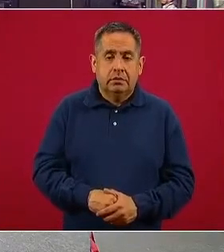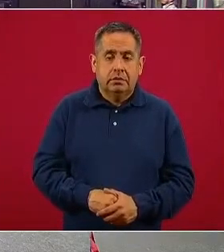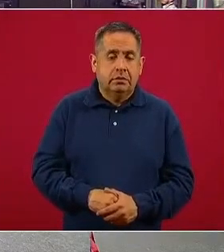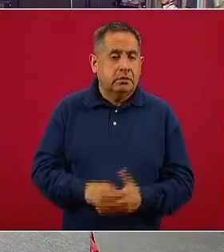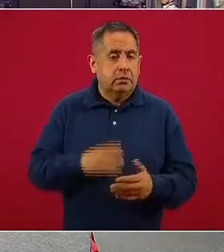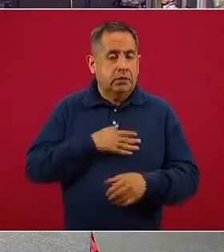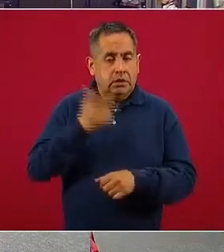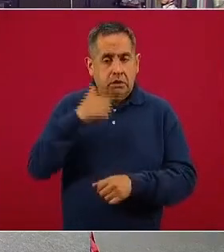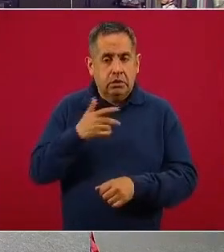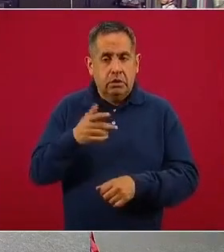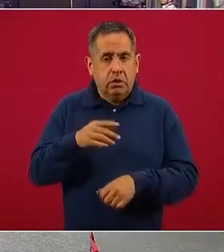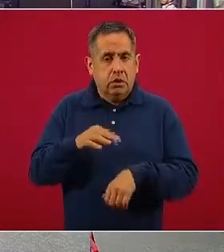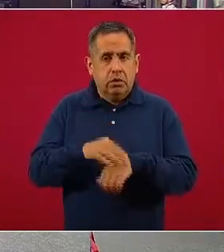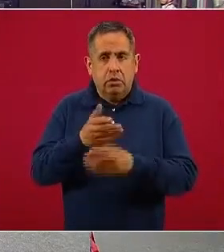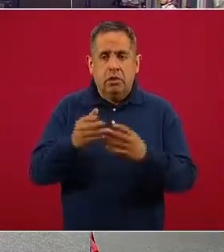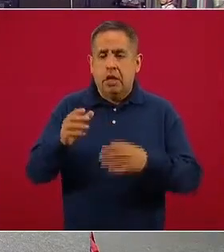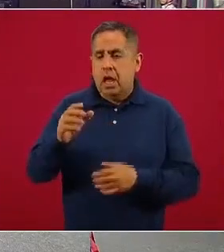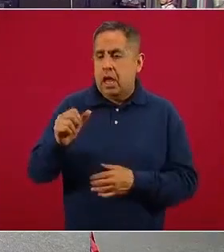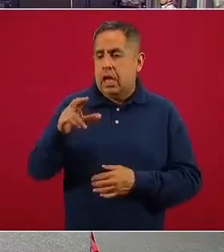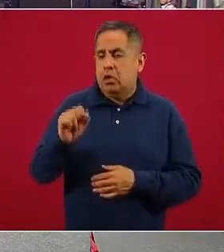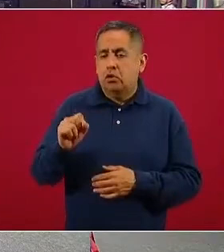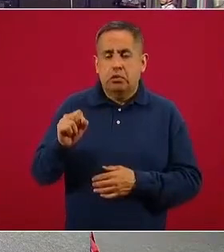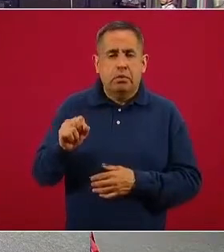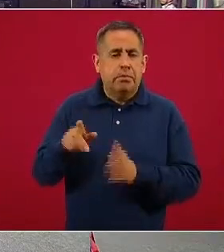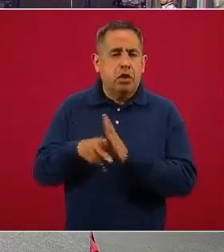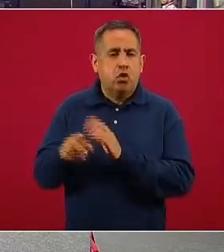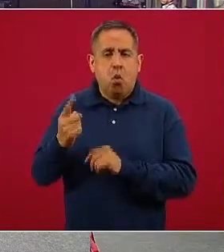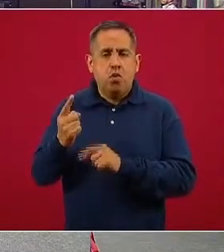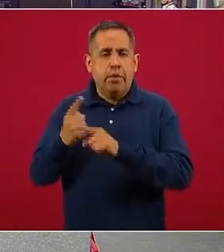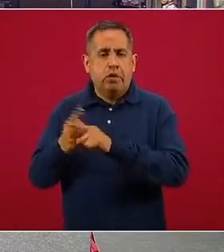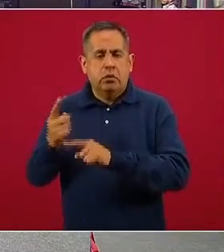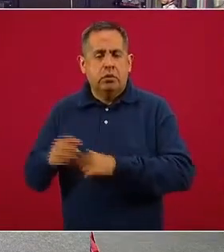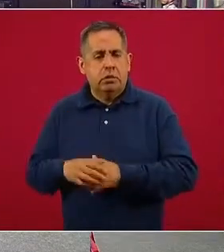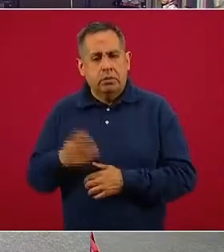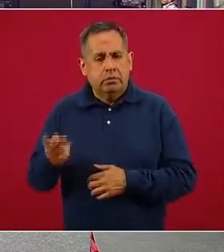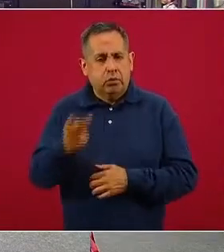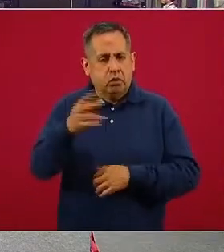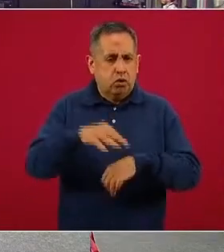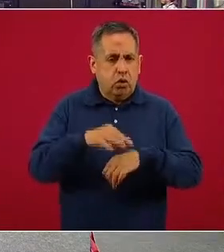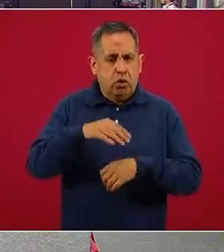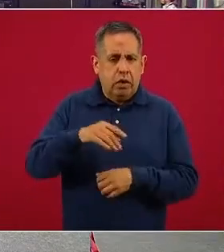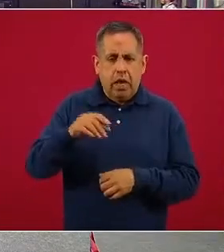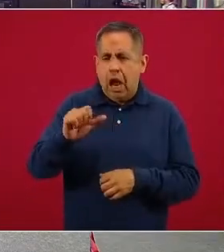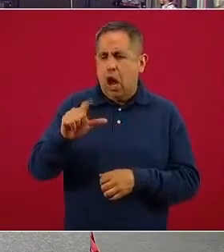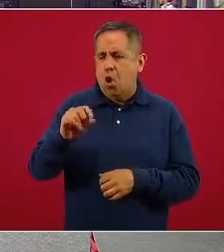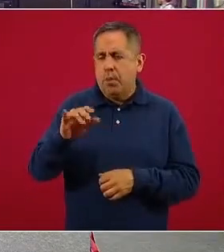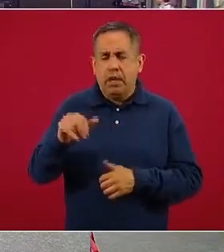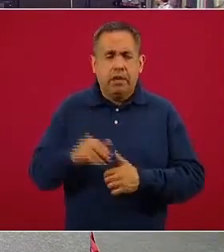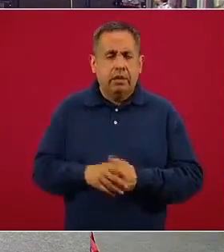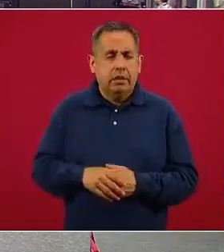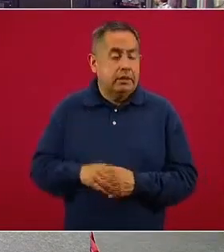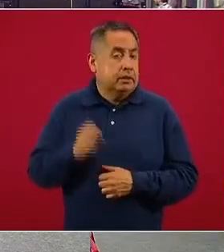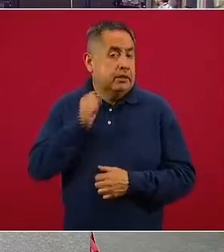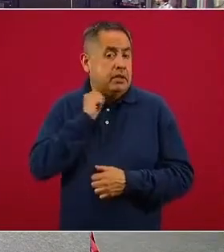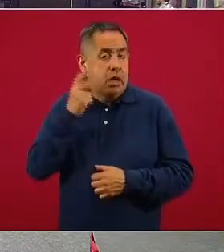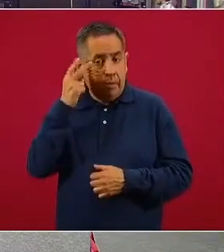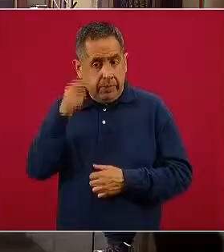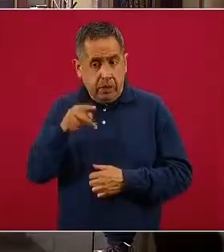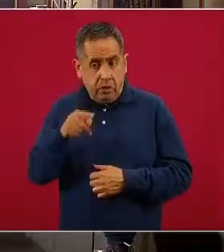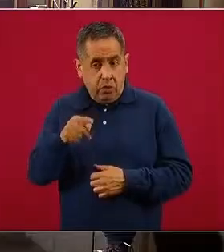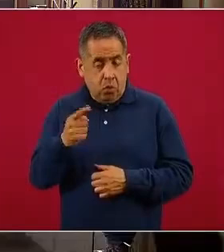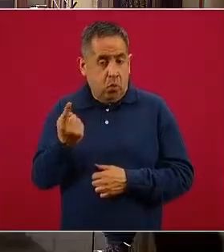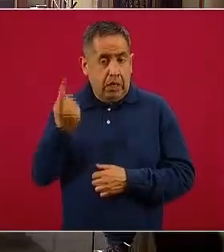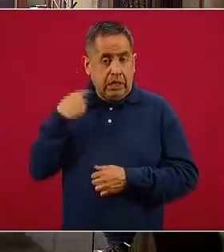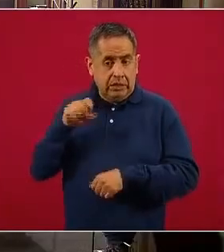Buenas noches, doctores. Carlos Avaroa, del 1+1. Doctora Lomía, una pregunta. El Senado de la República se reunió la